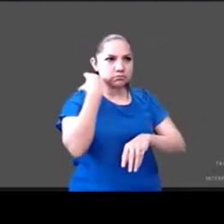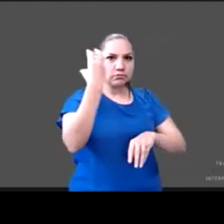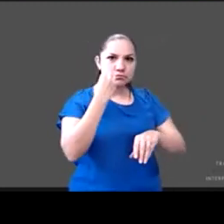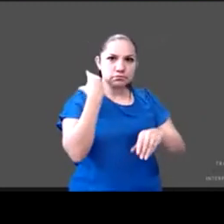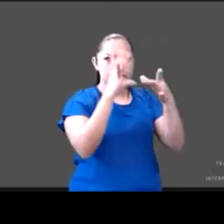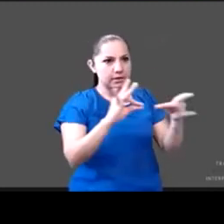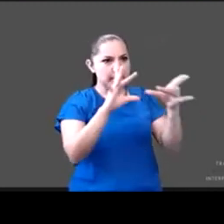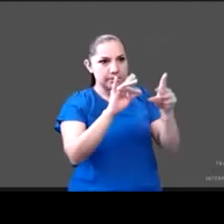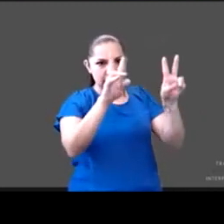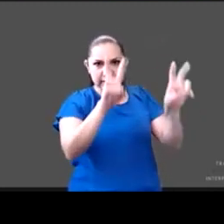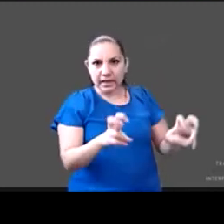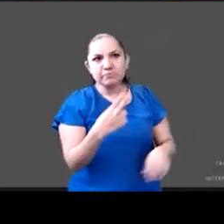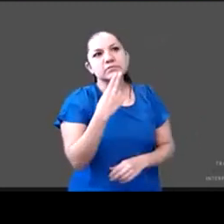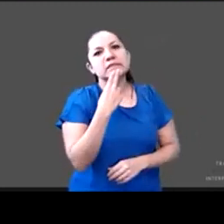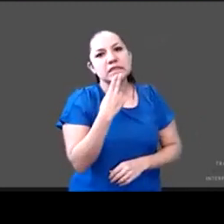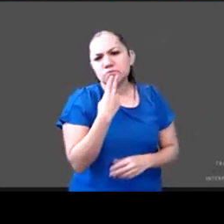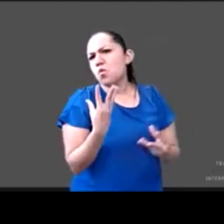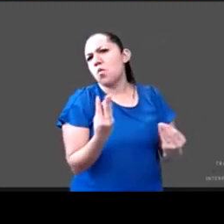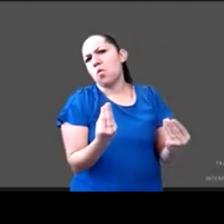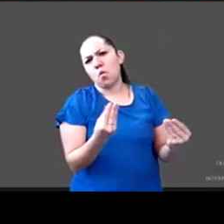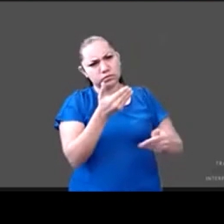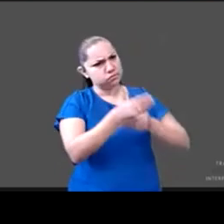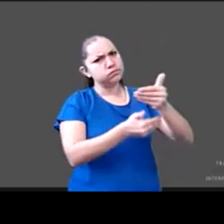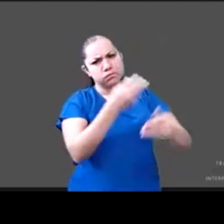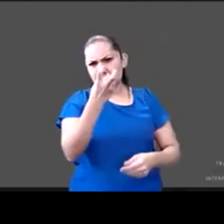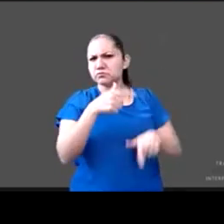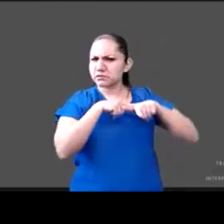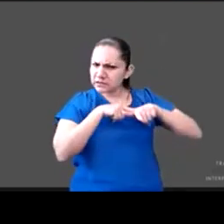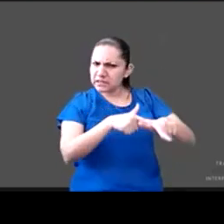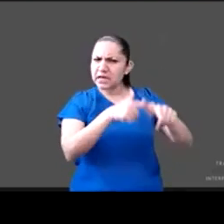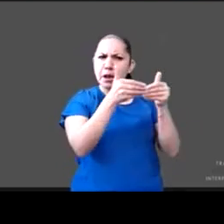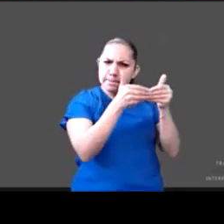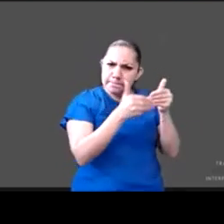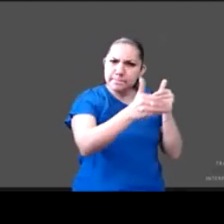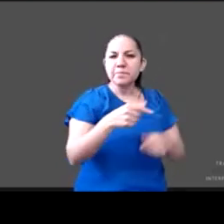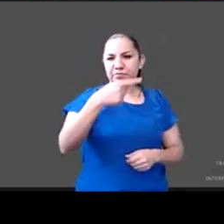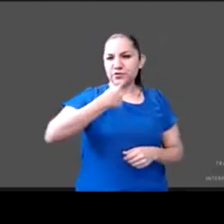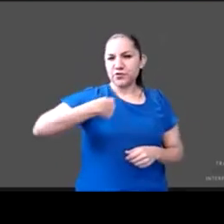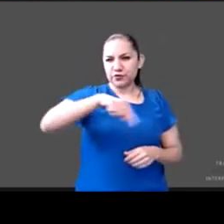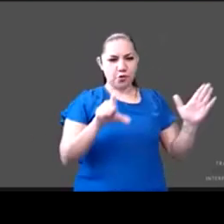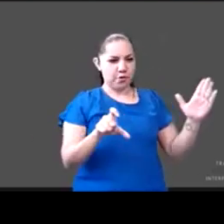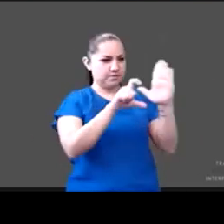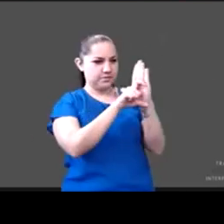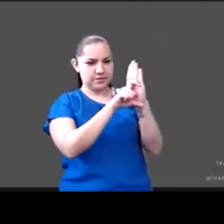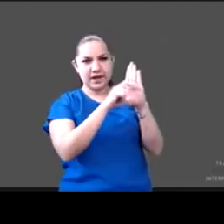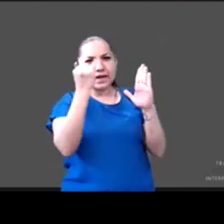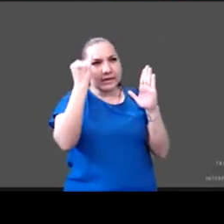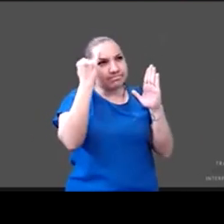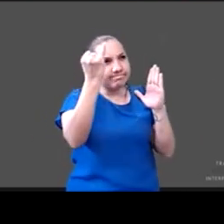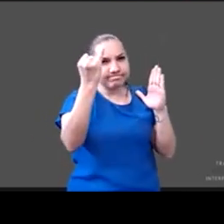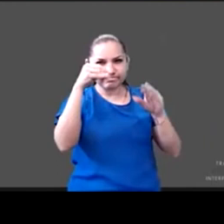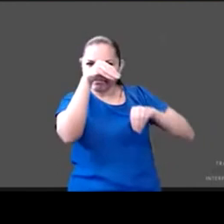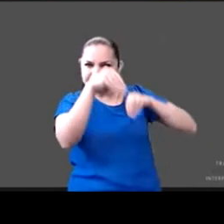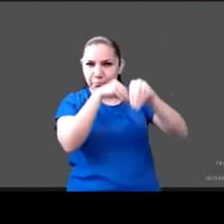adelante. Nada más decir, con este logo que aparecía nuestro, que dice Creamos Paz, es parte de una estrategia nacional que tenemos